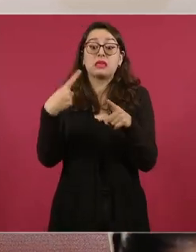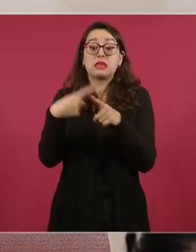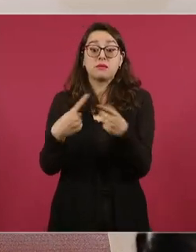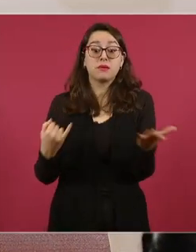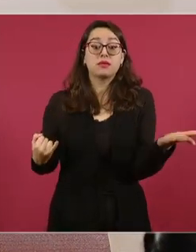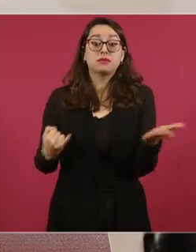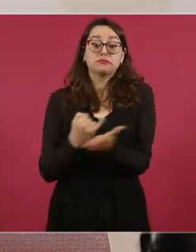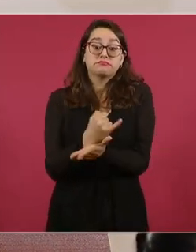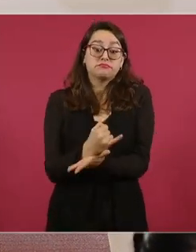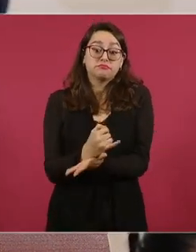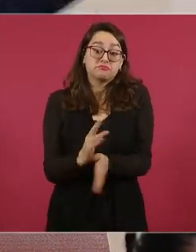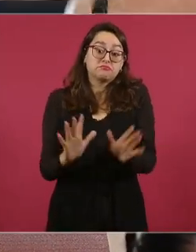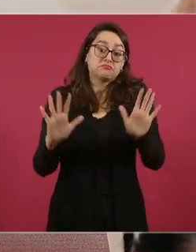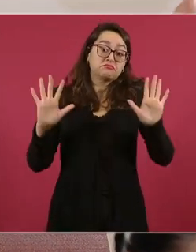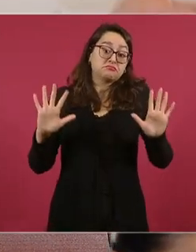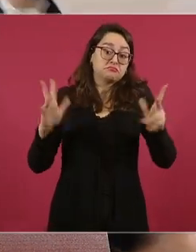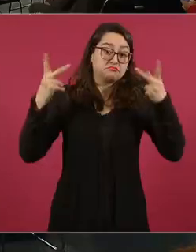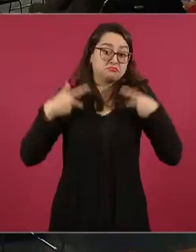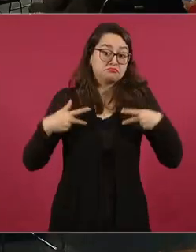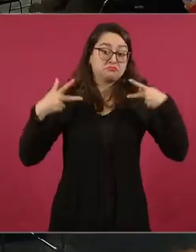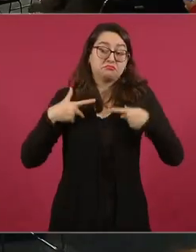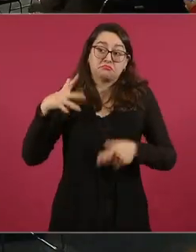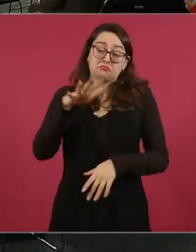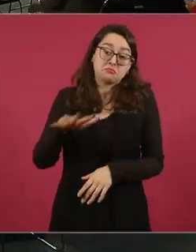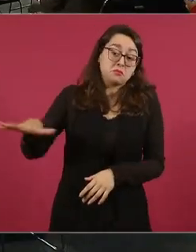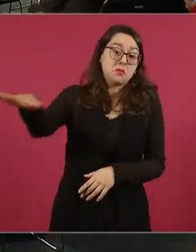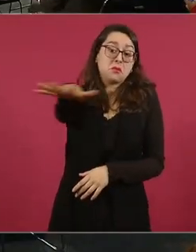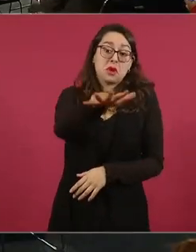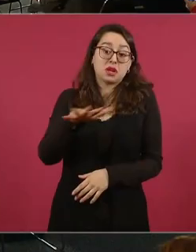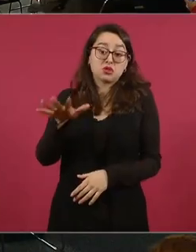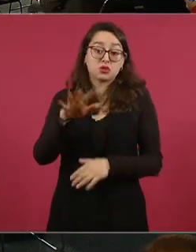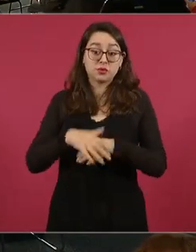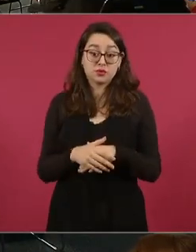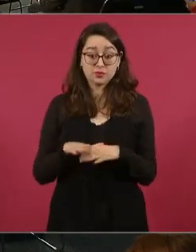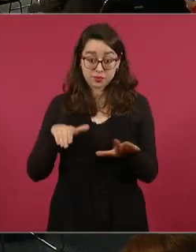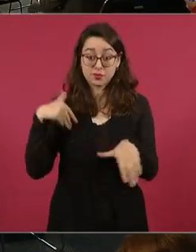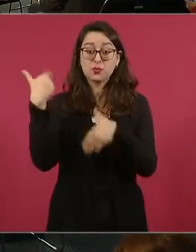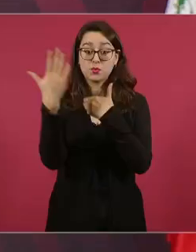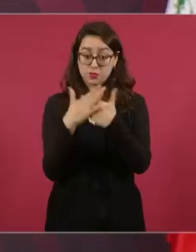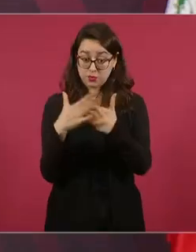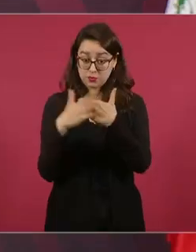porque va a elecciones, van a haber elecciones